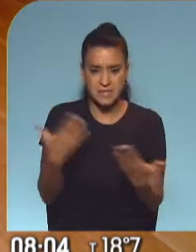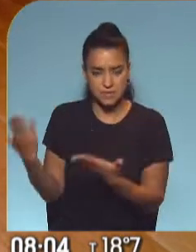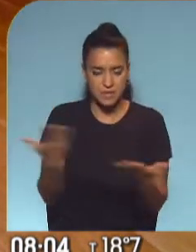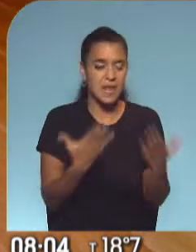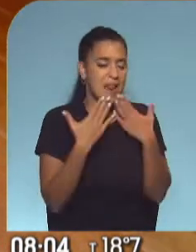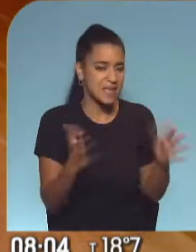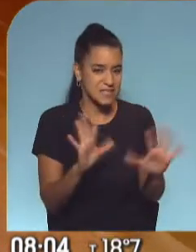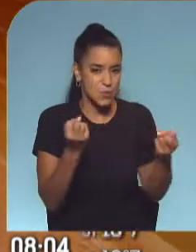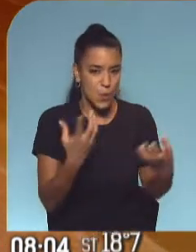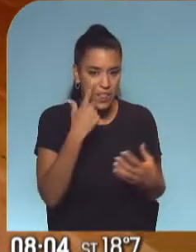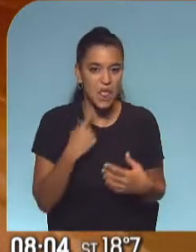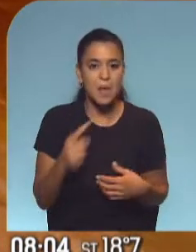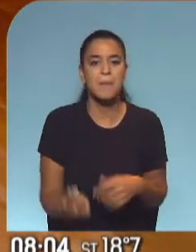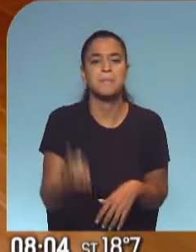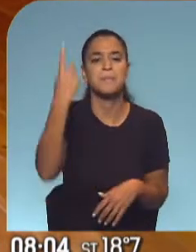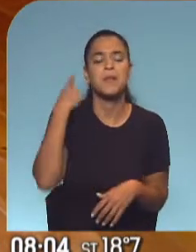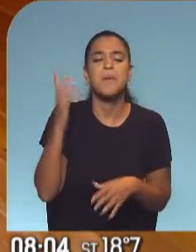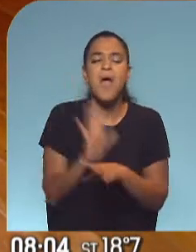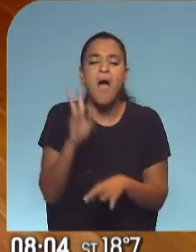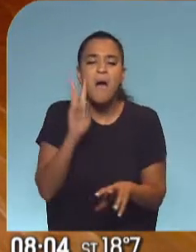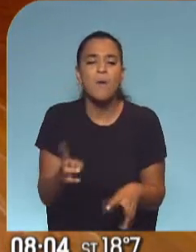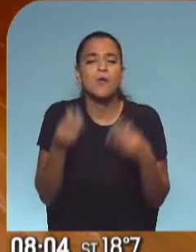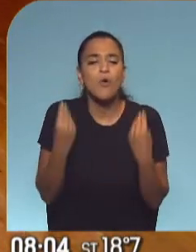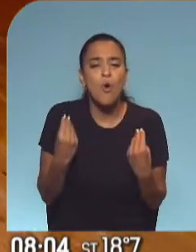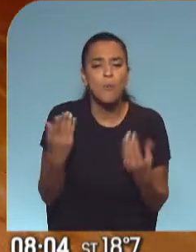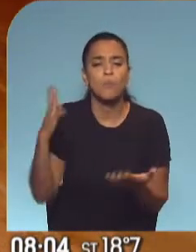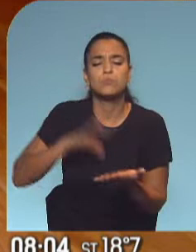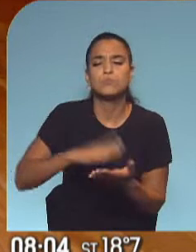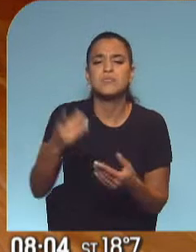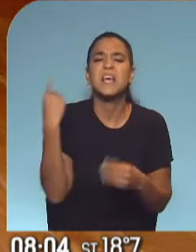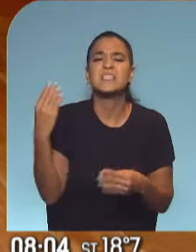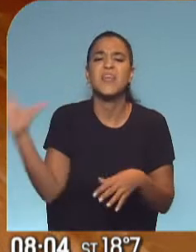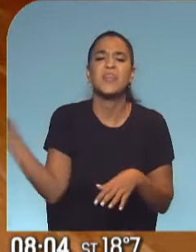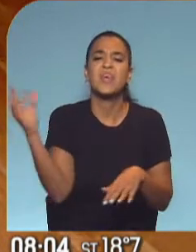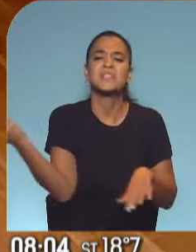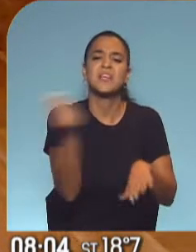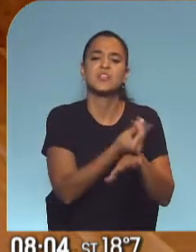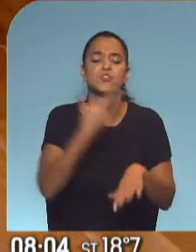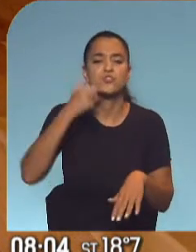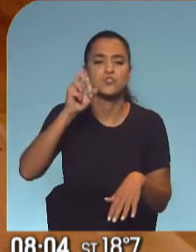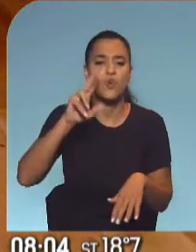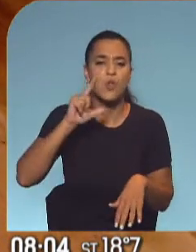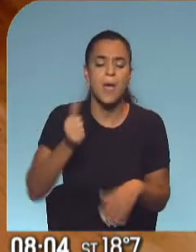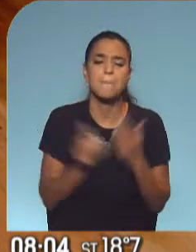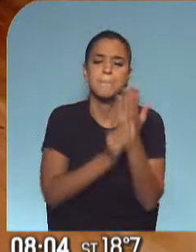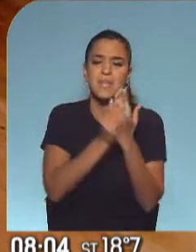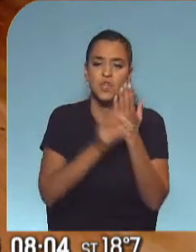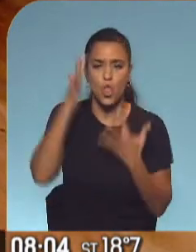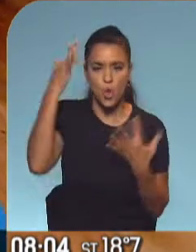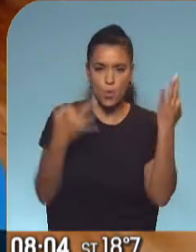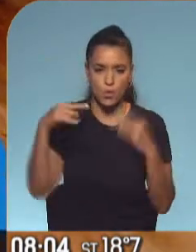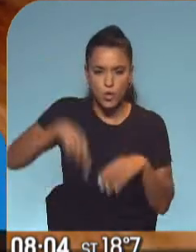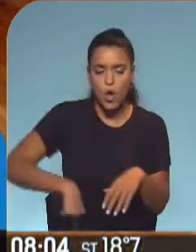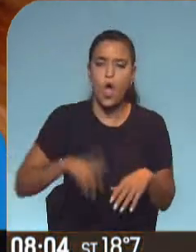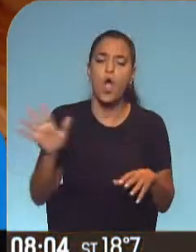Gracias. A ver, podemos hacer una primera apreciación sobre lo que implica la designación de Soria como ministro de Justicia en este